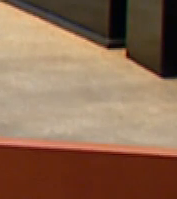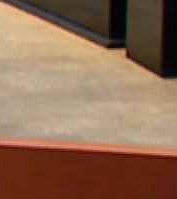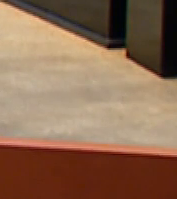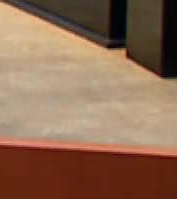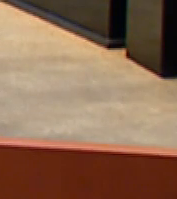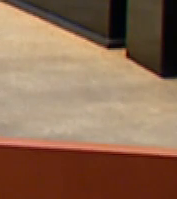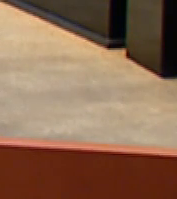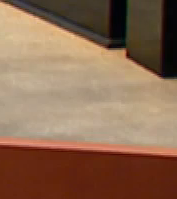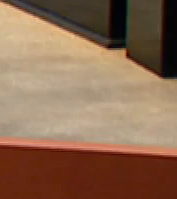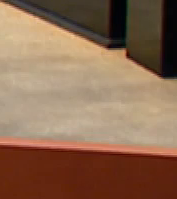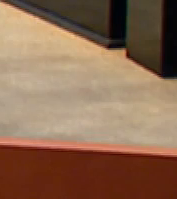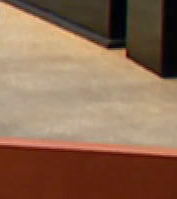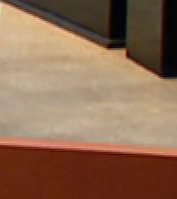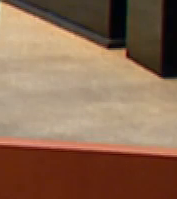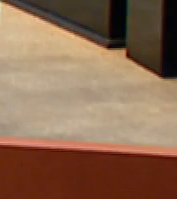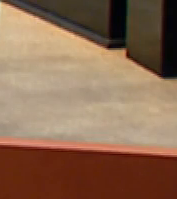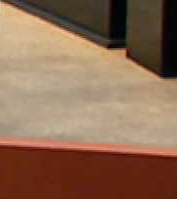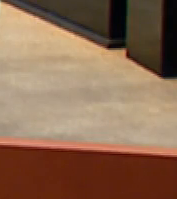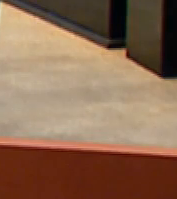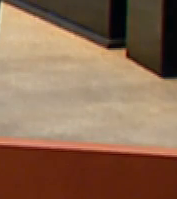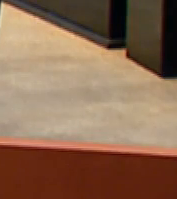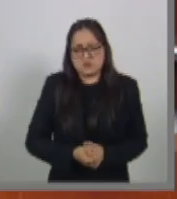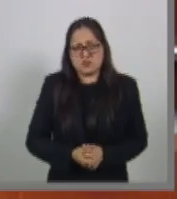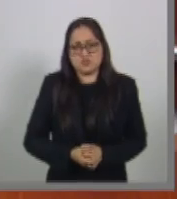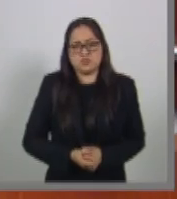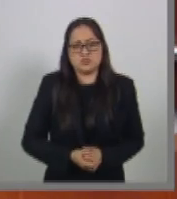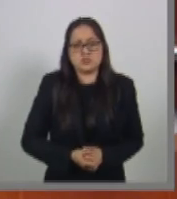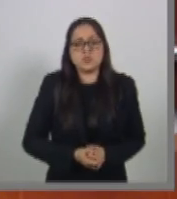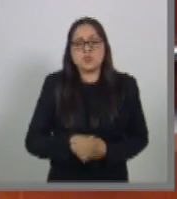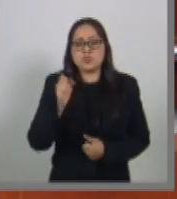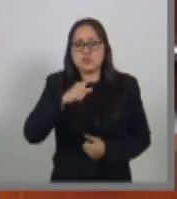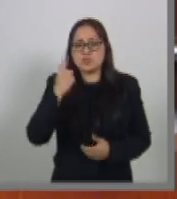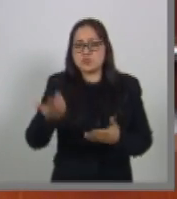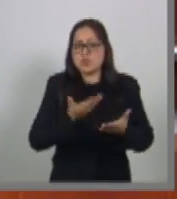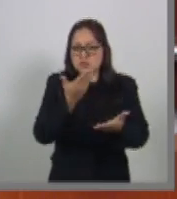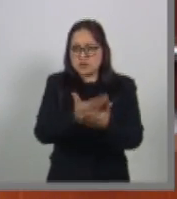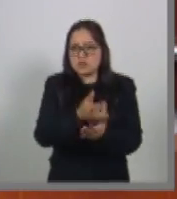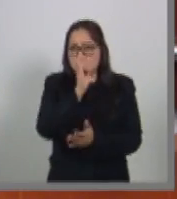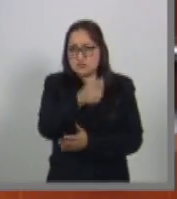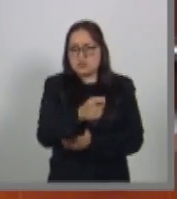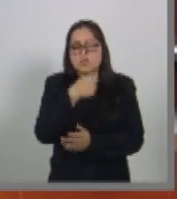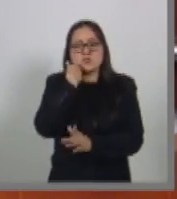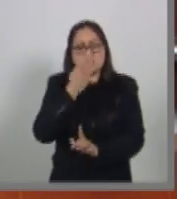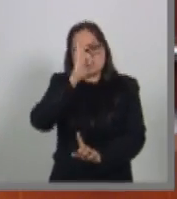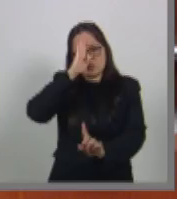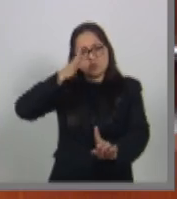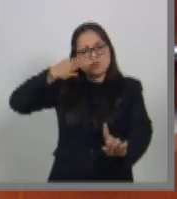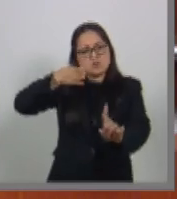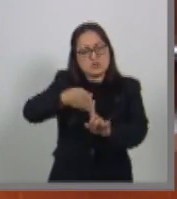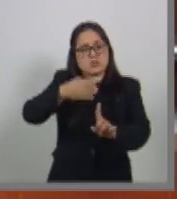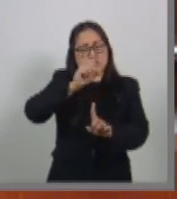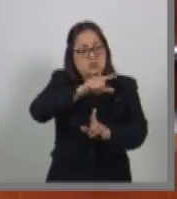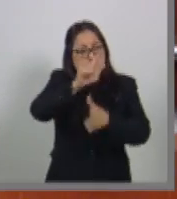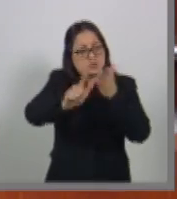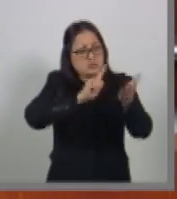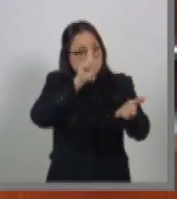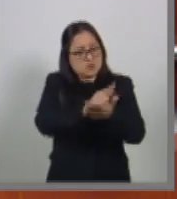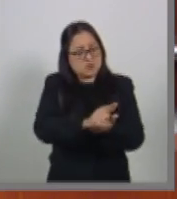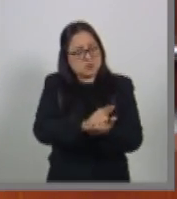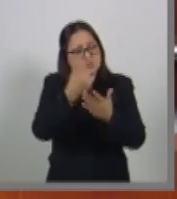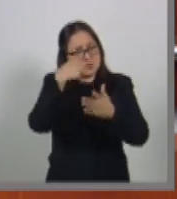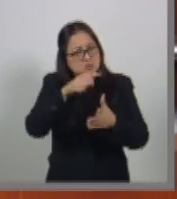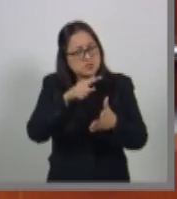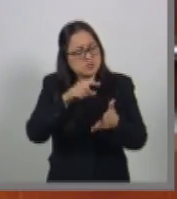las personas desaparecidas. La propuesta busca adecuar la ley en comento con